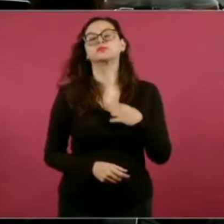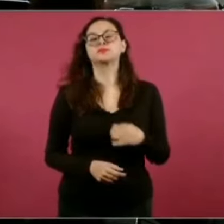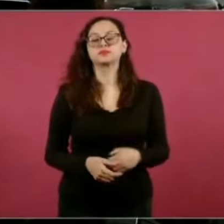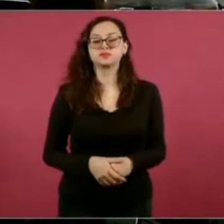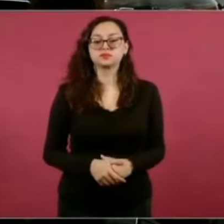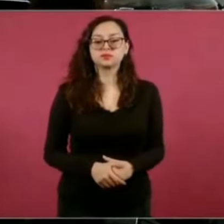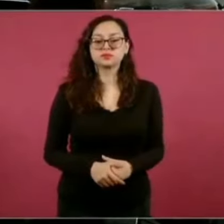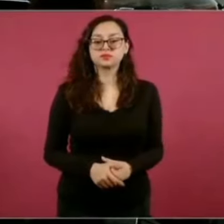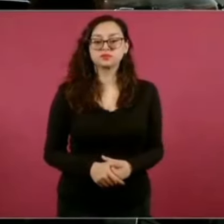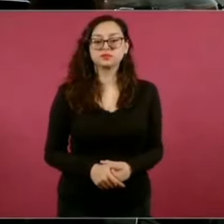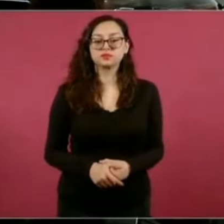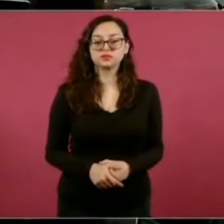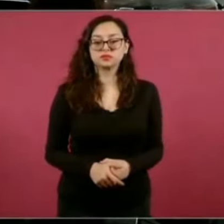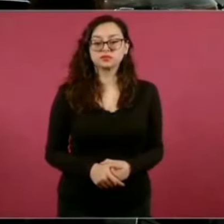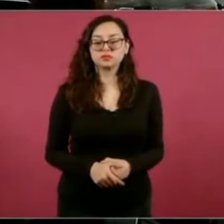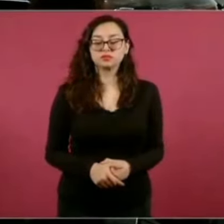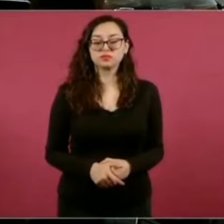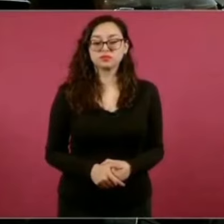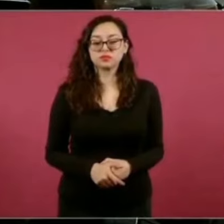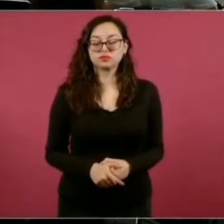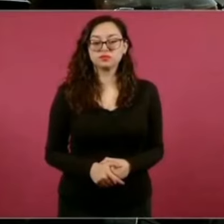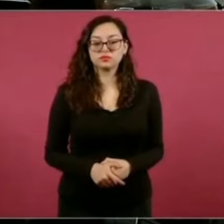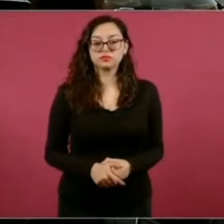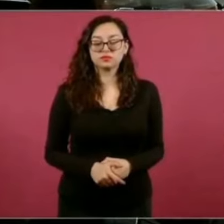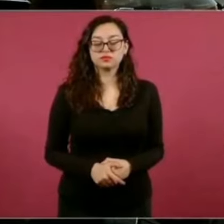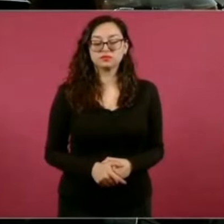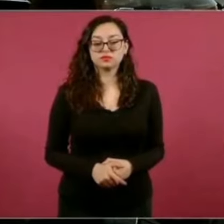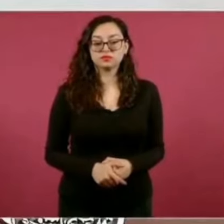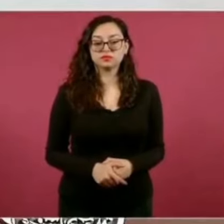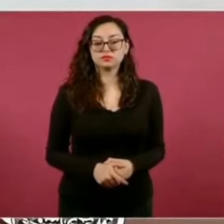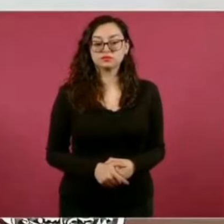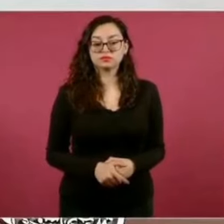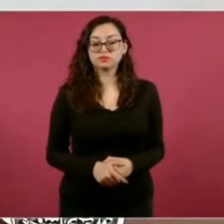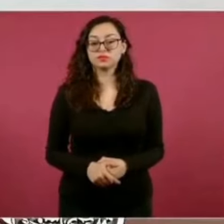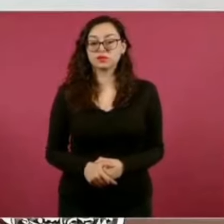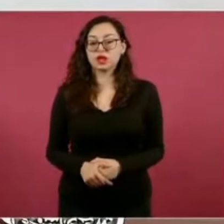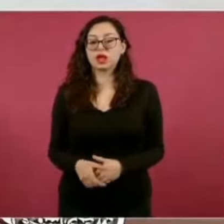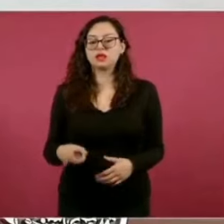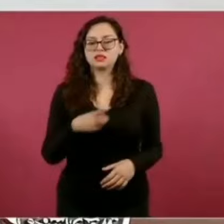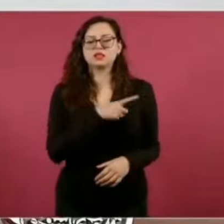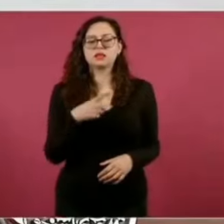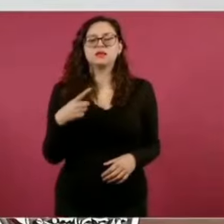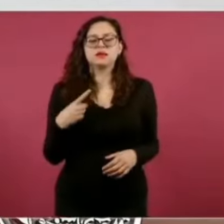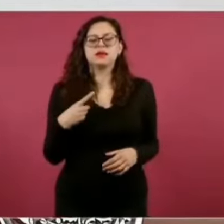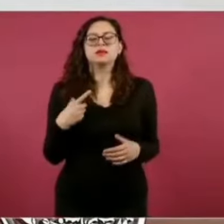comprender que estamos llevando a cabo una transformación.